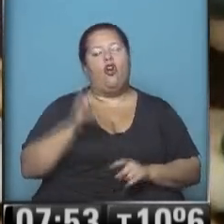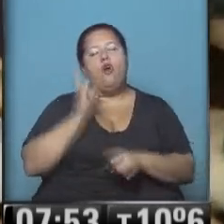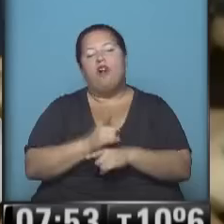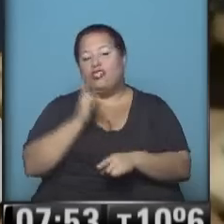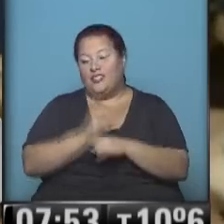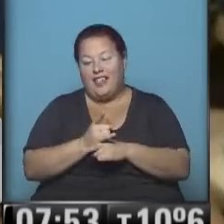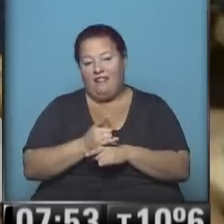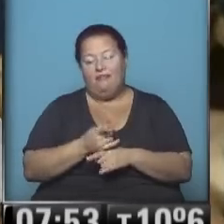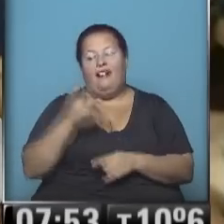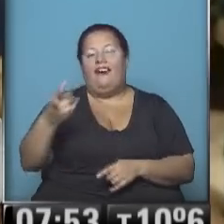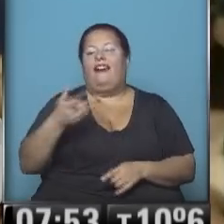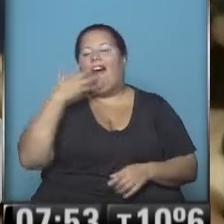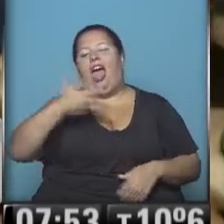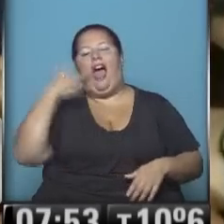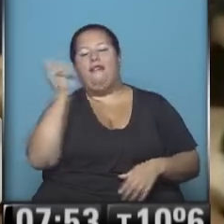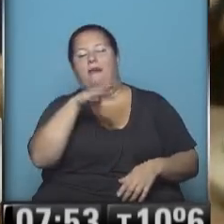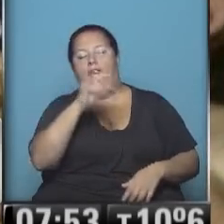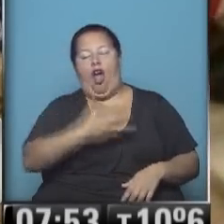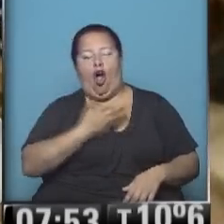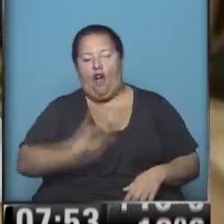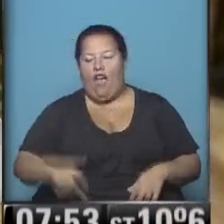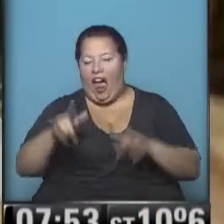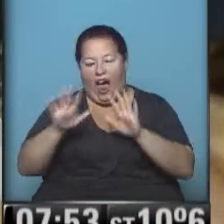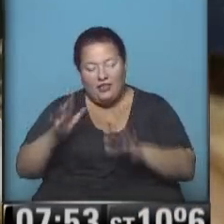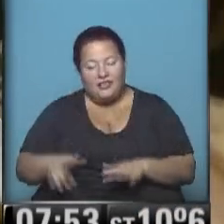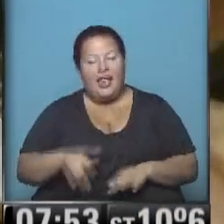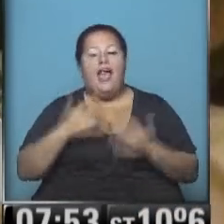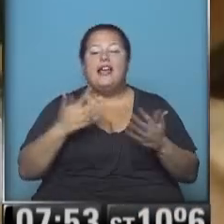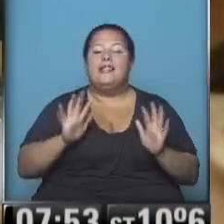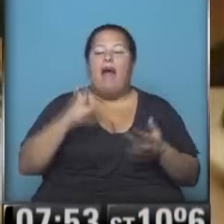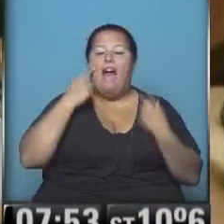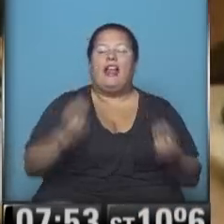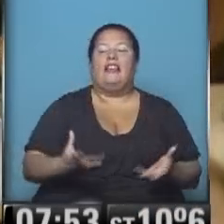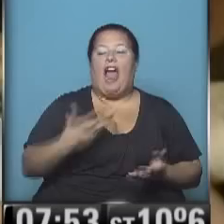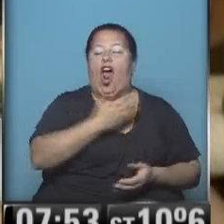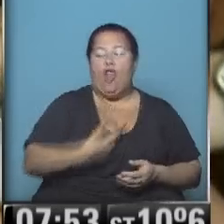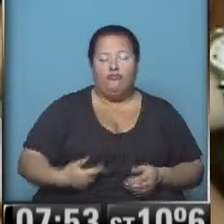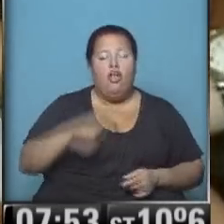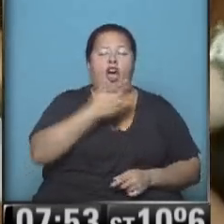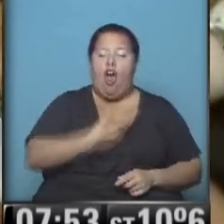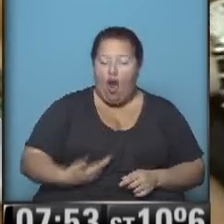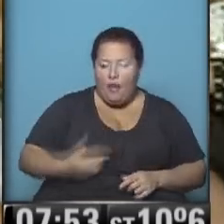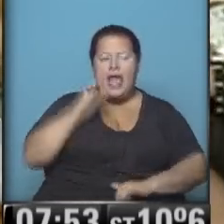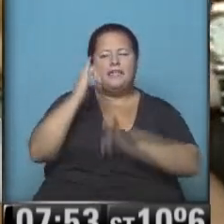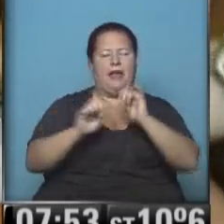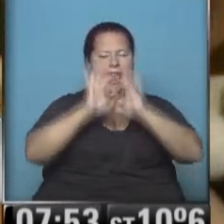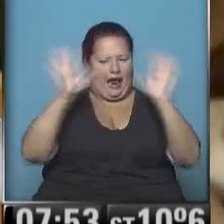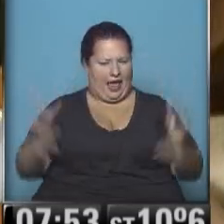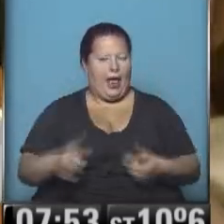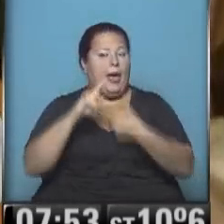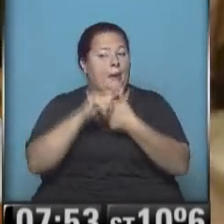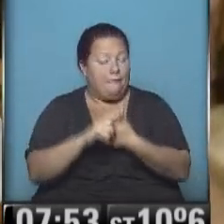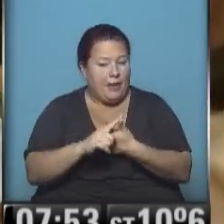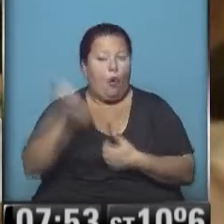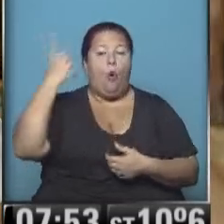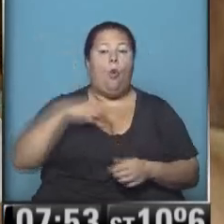costumbre, como tienen vocación de hablar mal del gobierno, esperando a ver cuál era la reacción del gobierno. El gobierno las explica muy clara. La primera, que